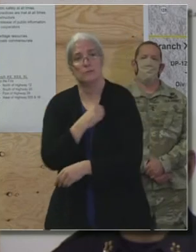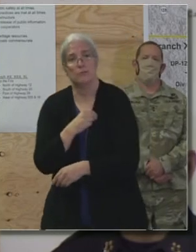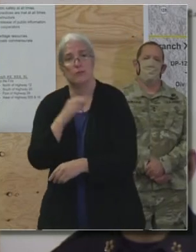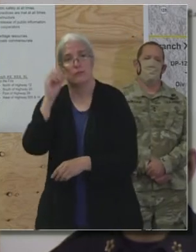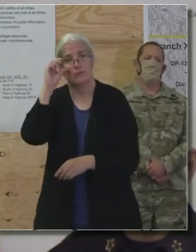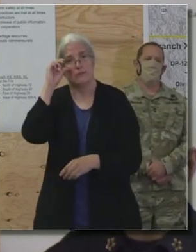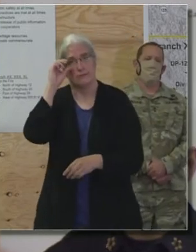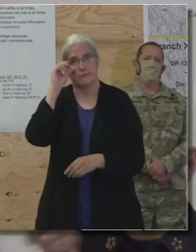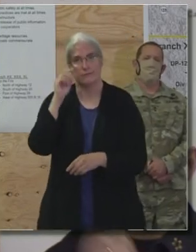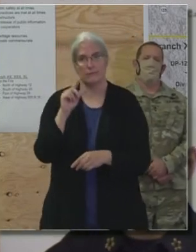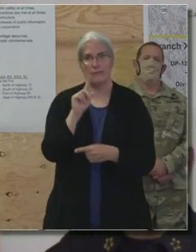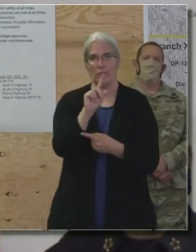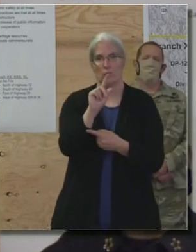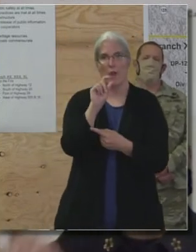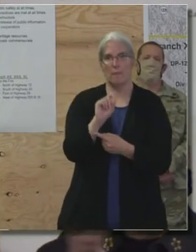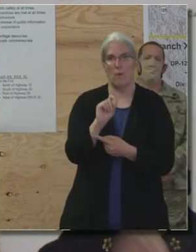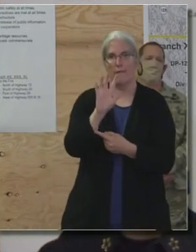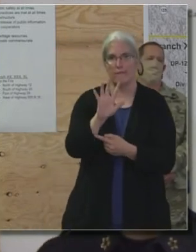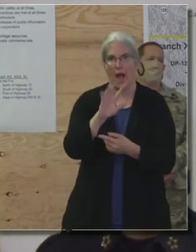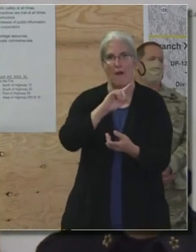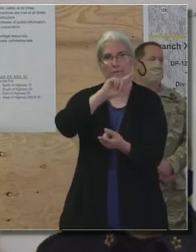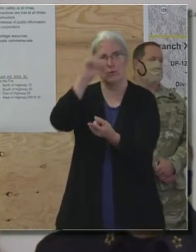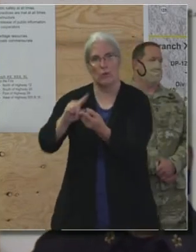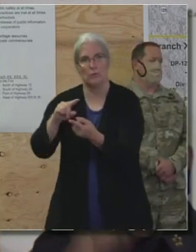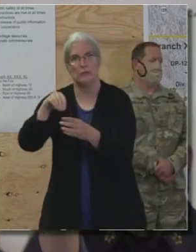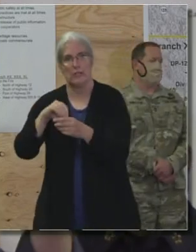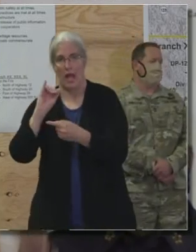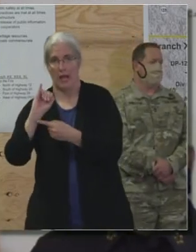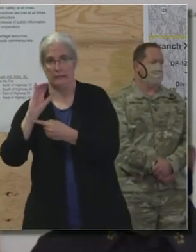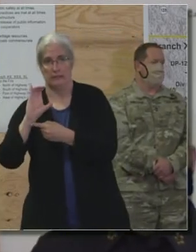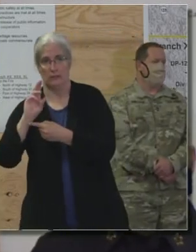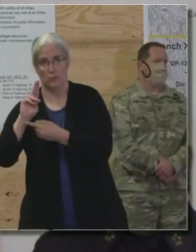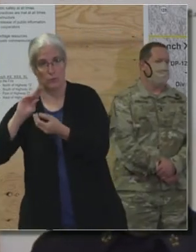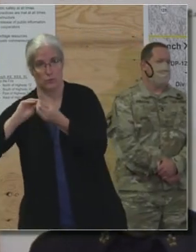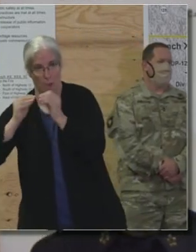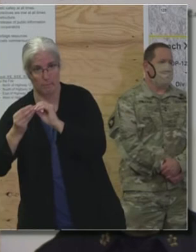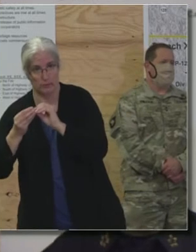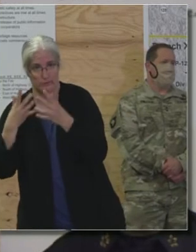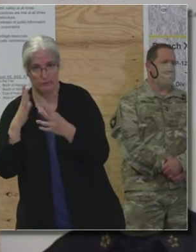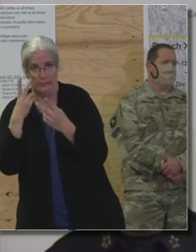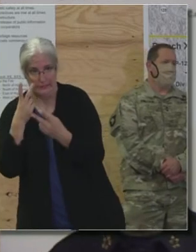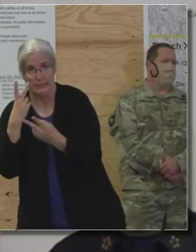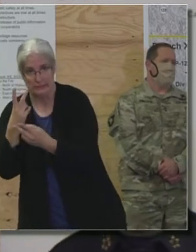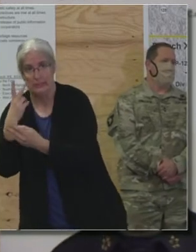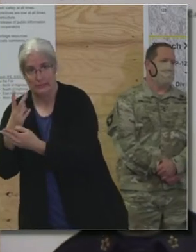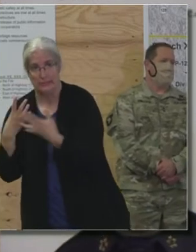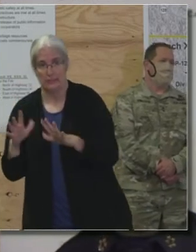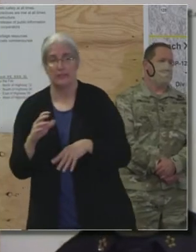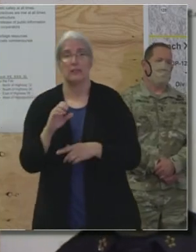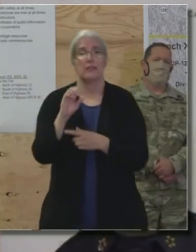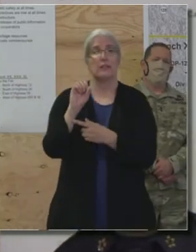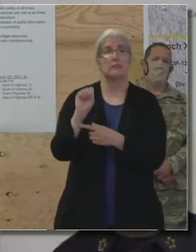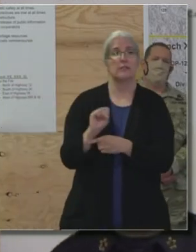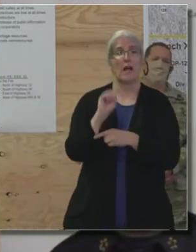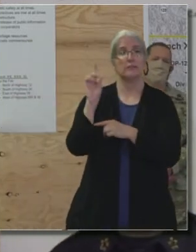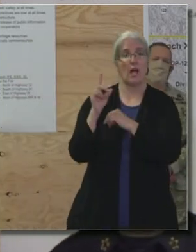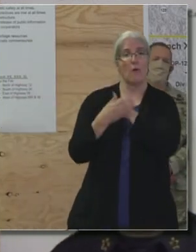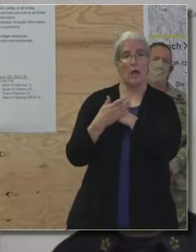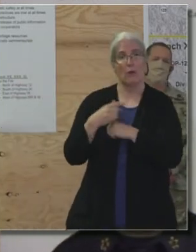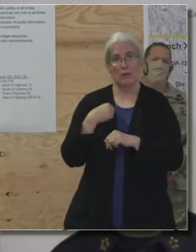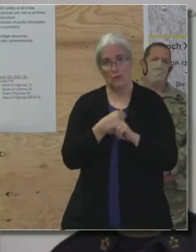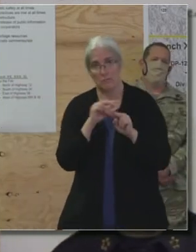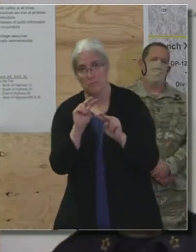cuidados intensivos progreso favorable el condado tasa de san diego han sido eliminados de la lista de monitoreo en